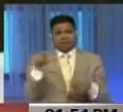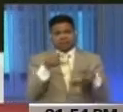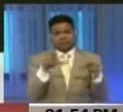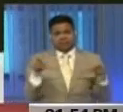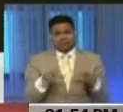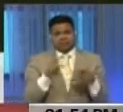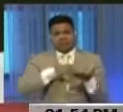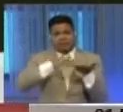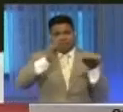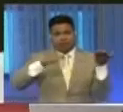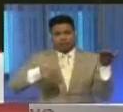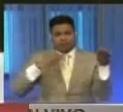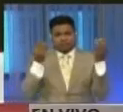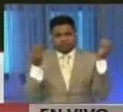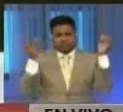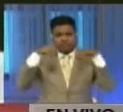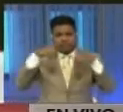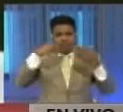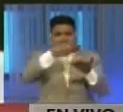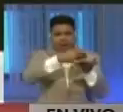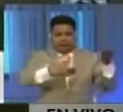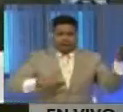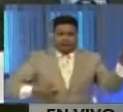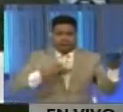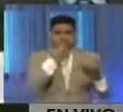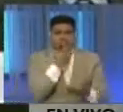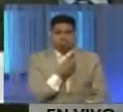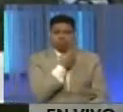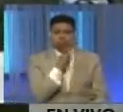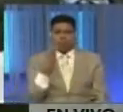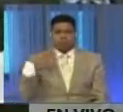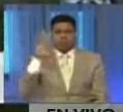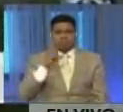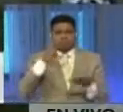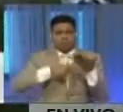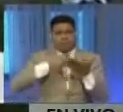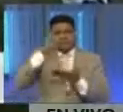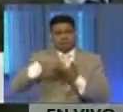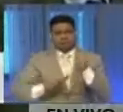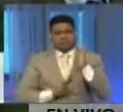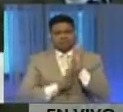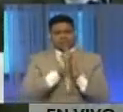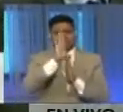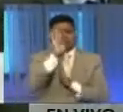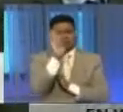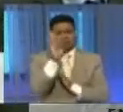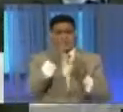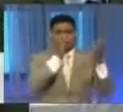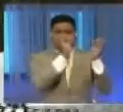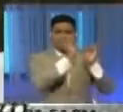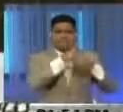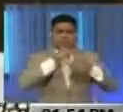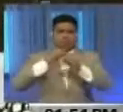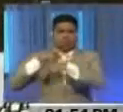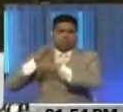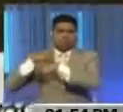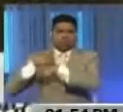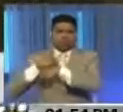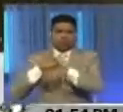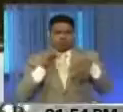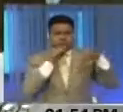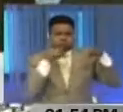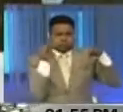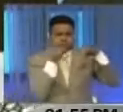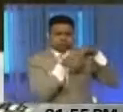firma de cartas de compromiso en el avance del plan de desarrollo al motor minero en la República Bolivariana